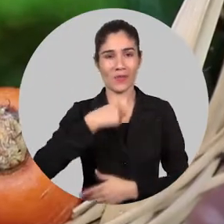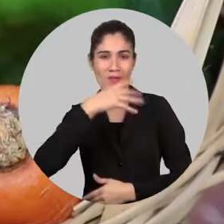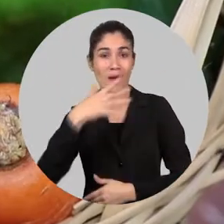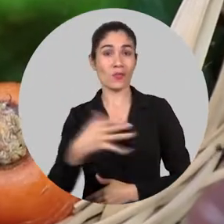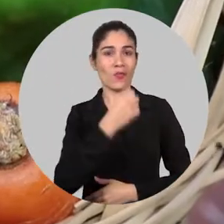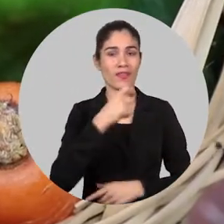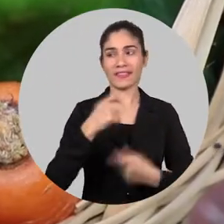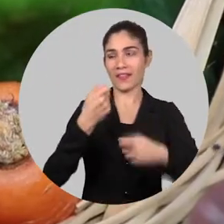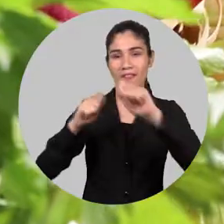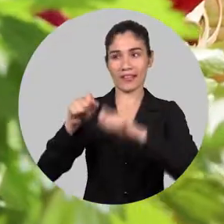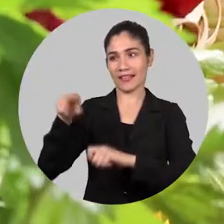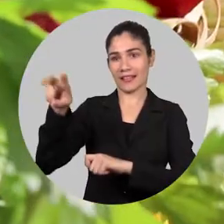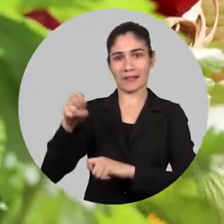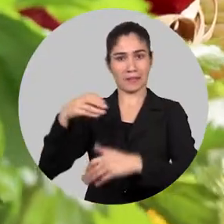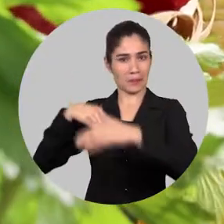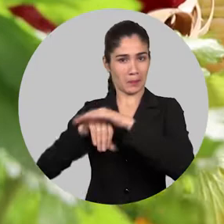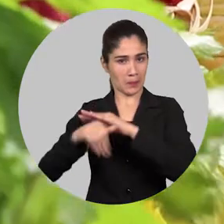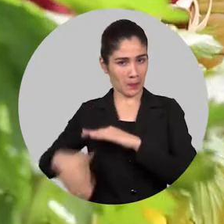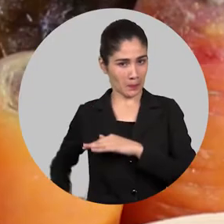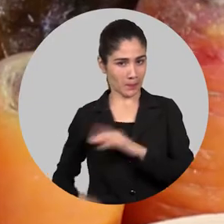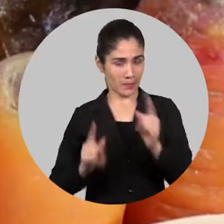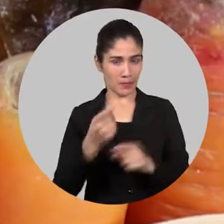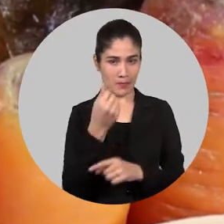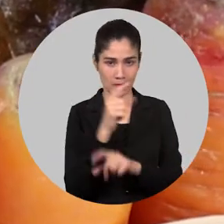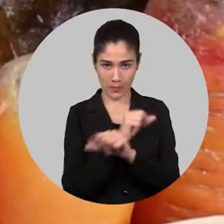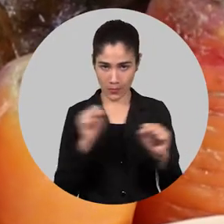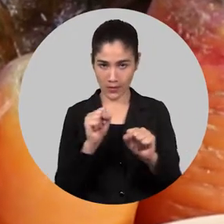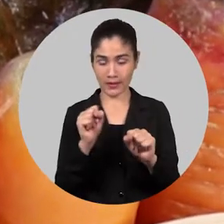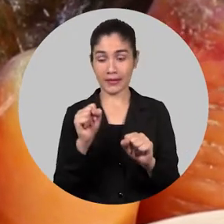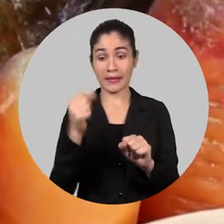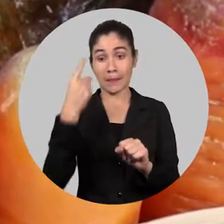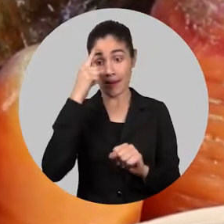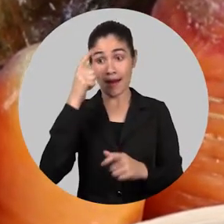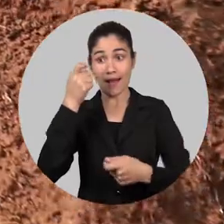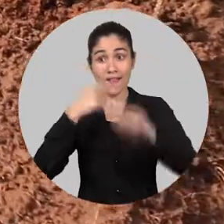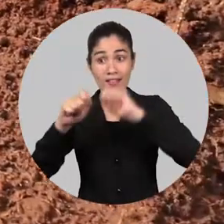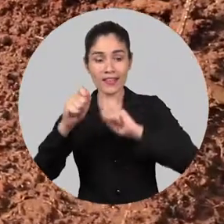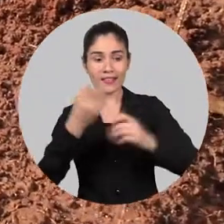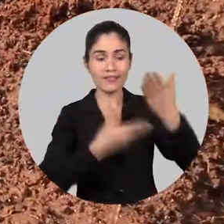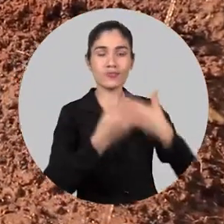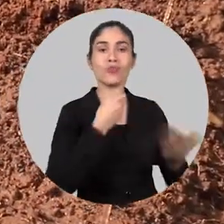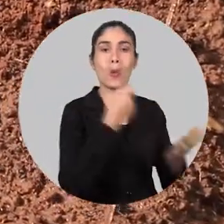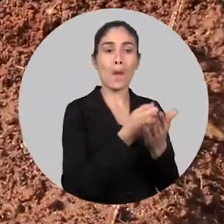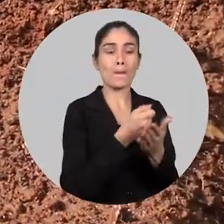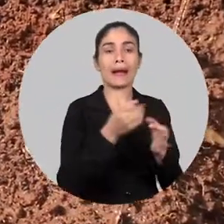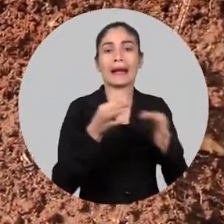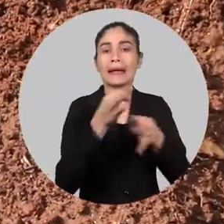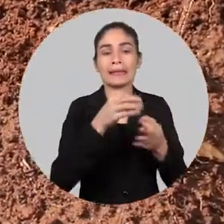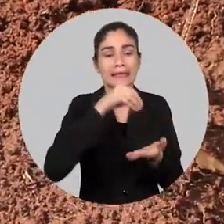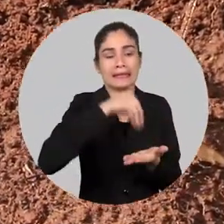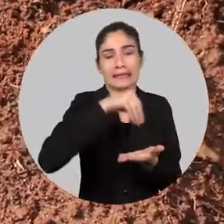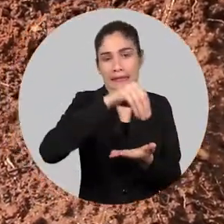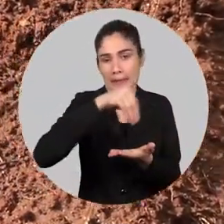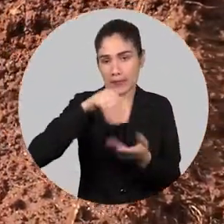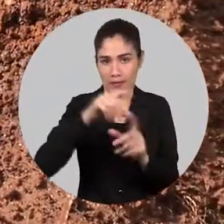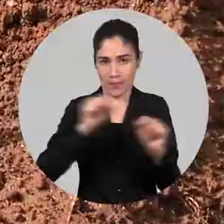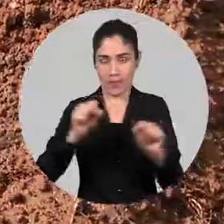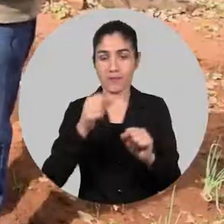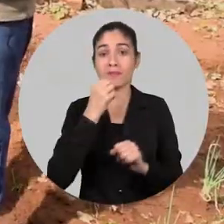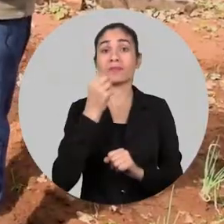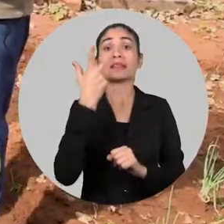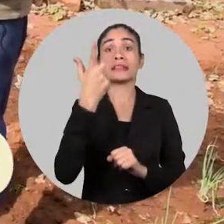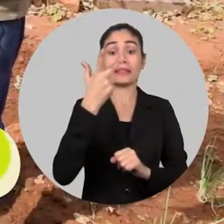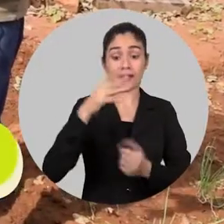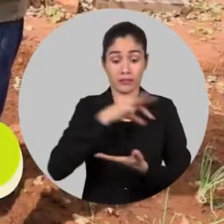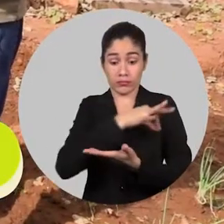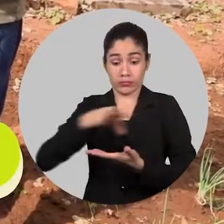Entonces, de aprovechar de vender mimi, yo voy a jamar la semilla. 3 hileras de lechuga suficiente para